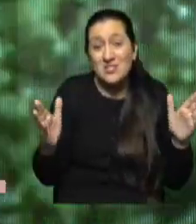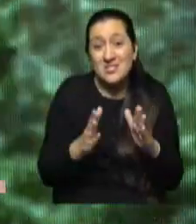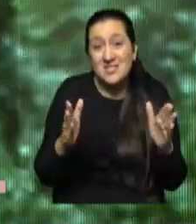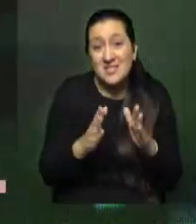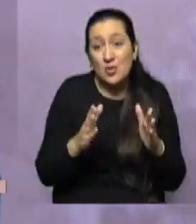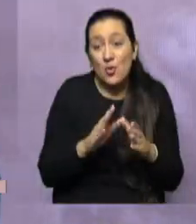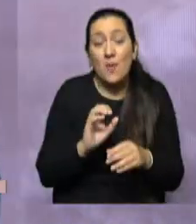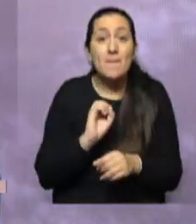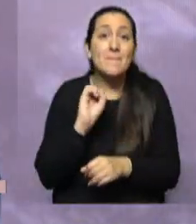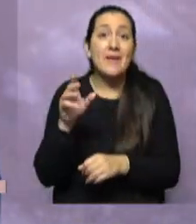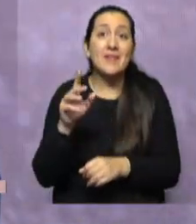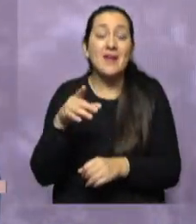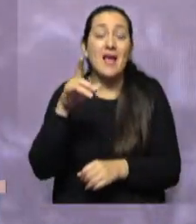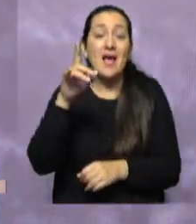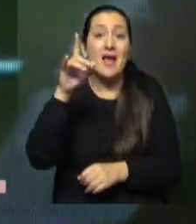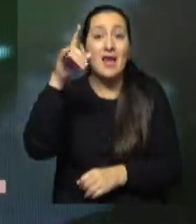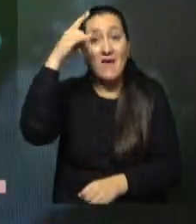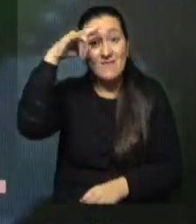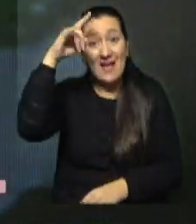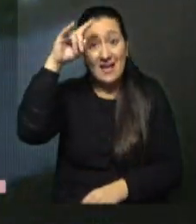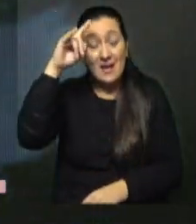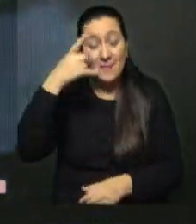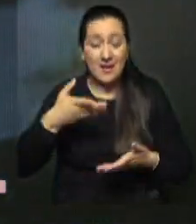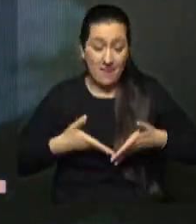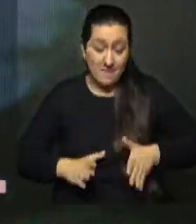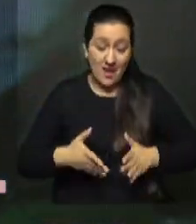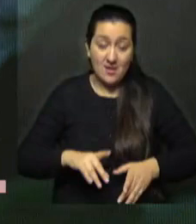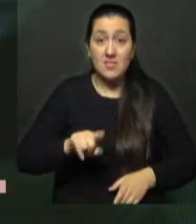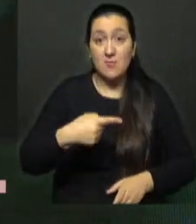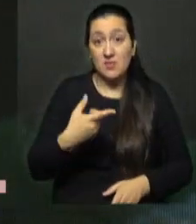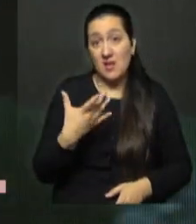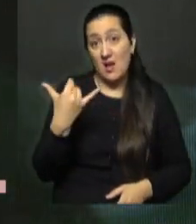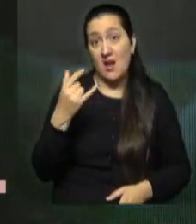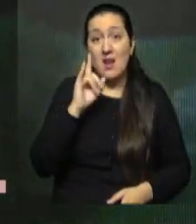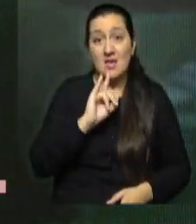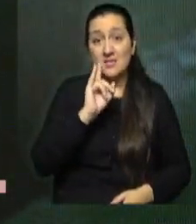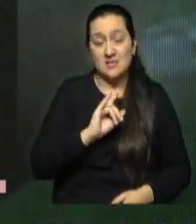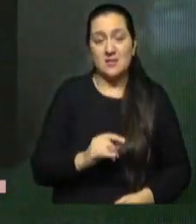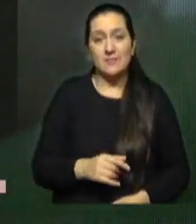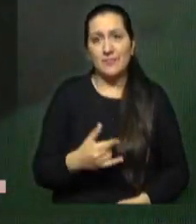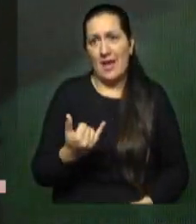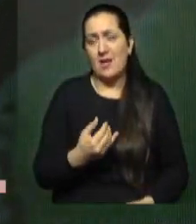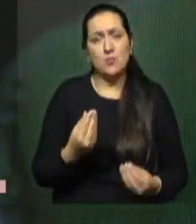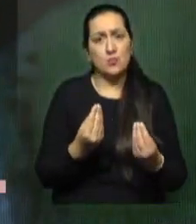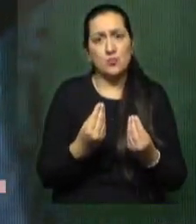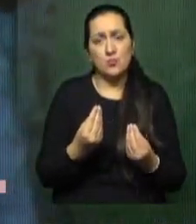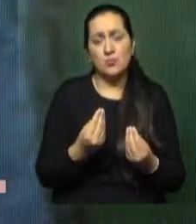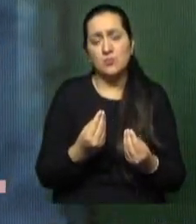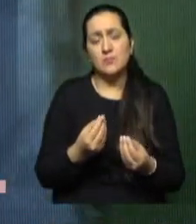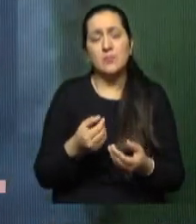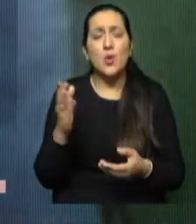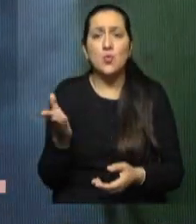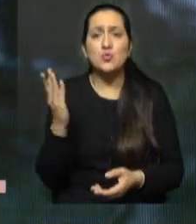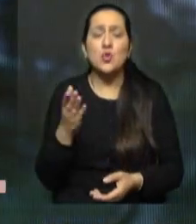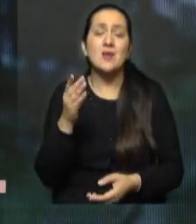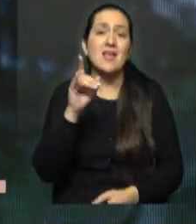para prepararlas para la aparición para que den leche después Este tenemos marca en leche tenemos Marca a nivel ganadero